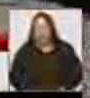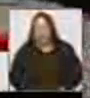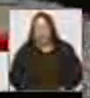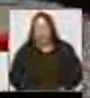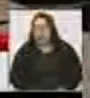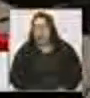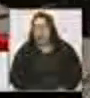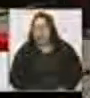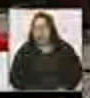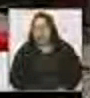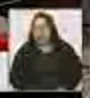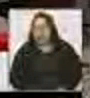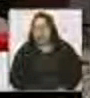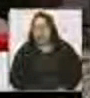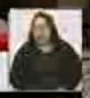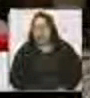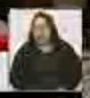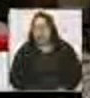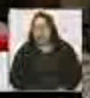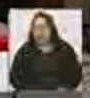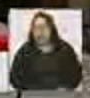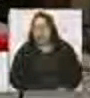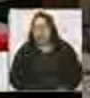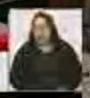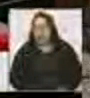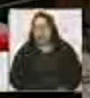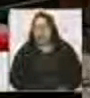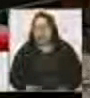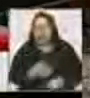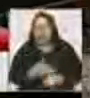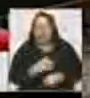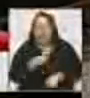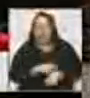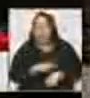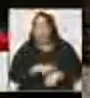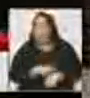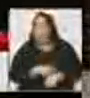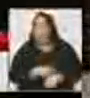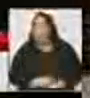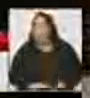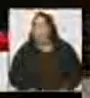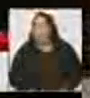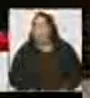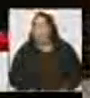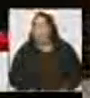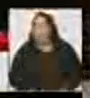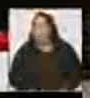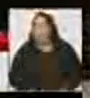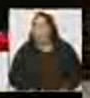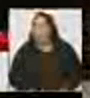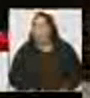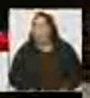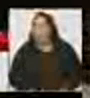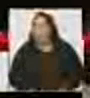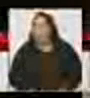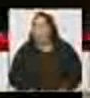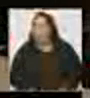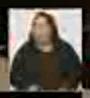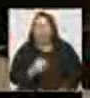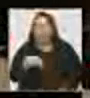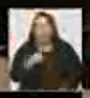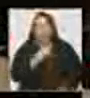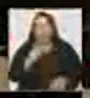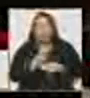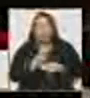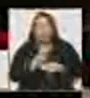de 12 meses no solamente no sea que no recibes renta de quinta, o sea, de dependiente, sino que tampoco, y esa es